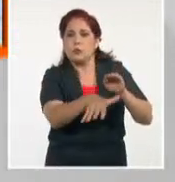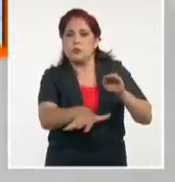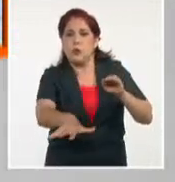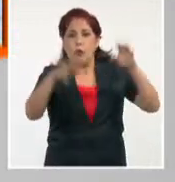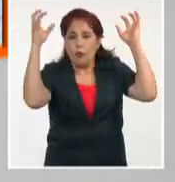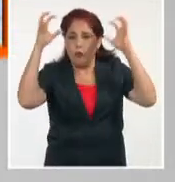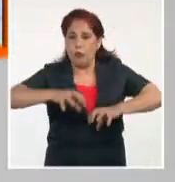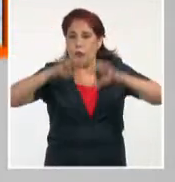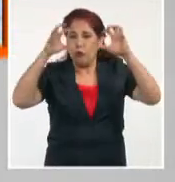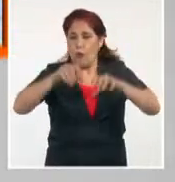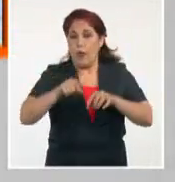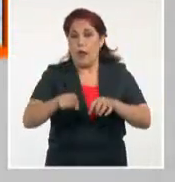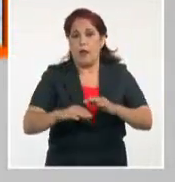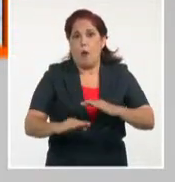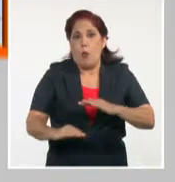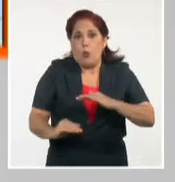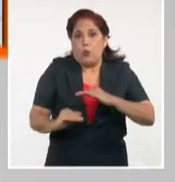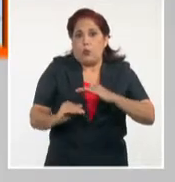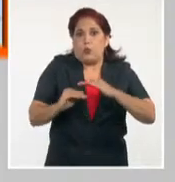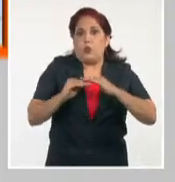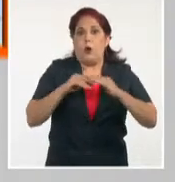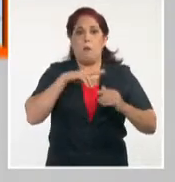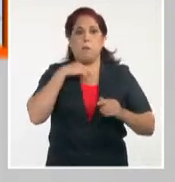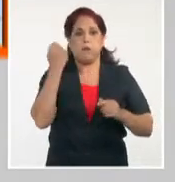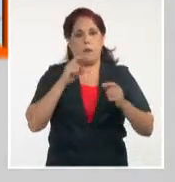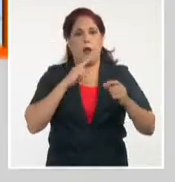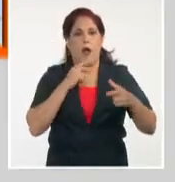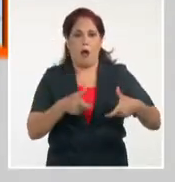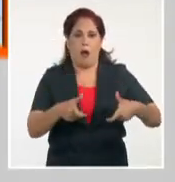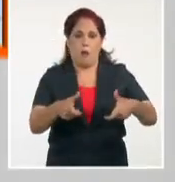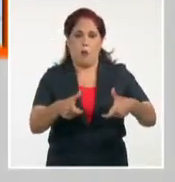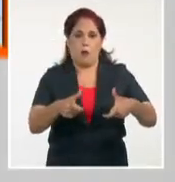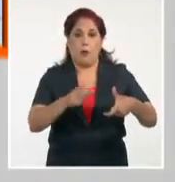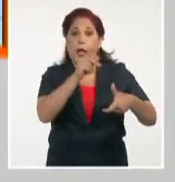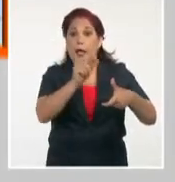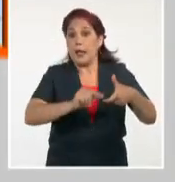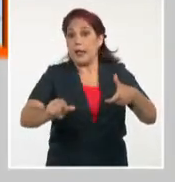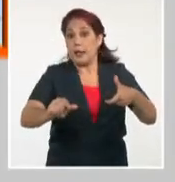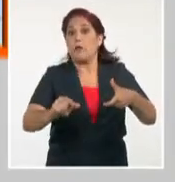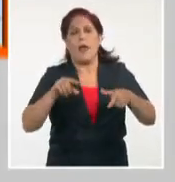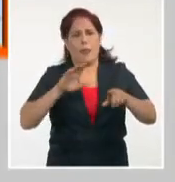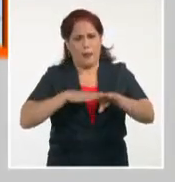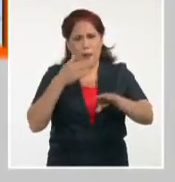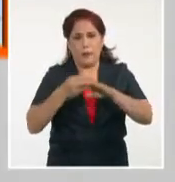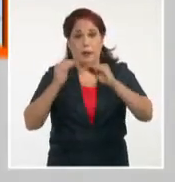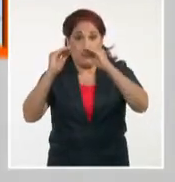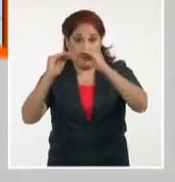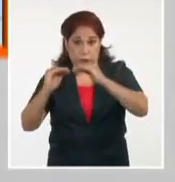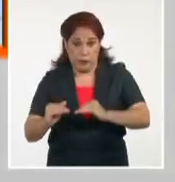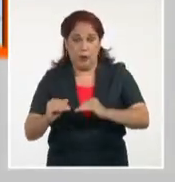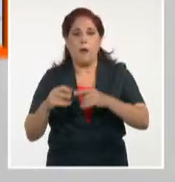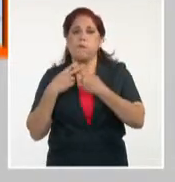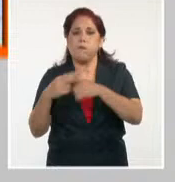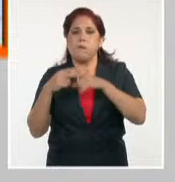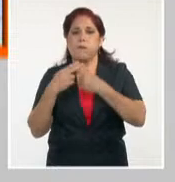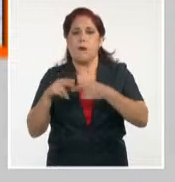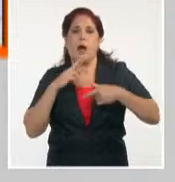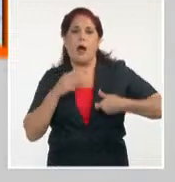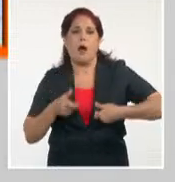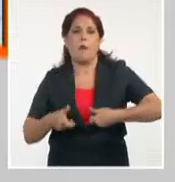en ese lugar se lleva la conductora, y que nada más que baje el río la vamos a estar restableciendo, y que eso afecta a